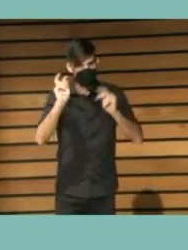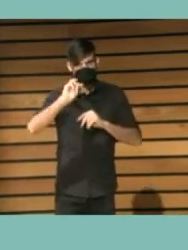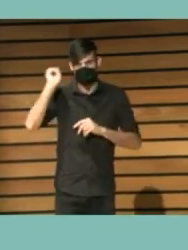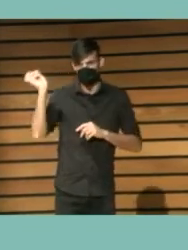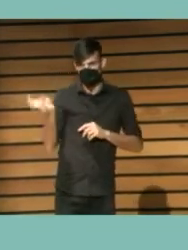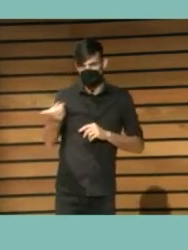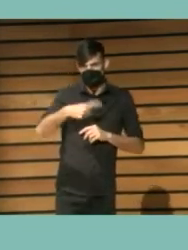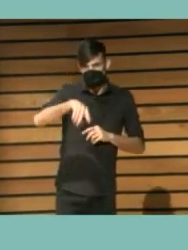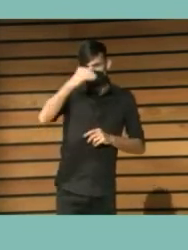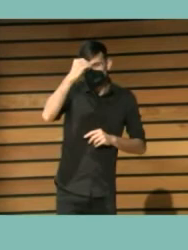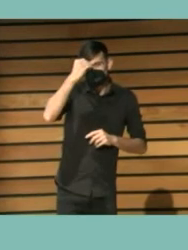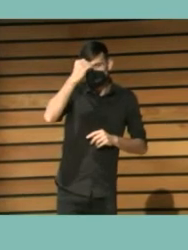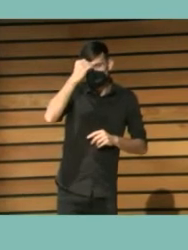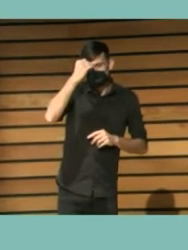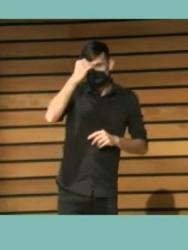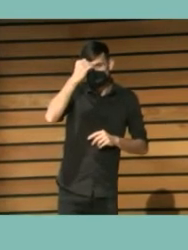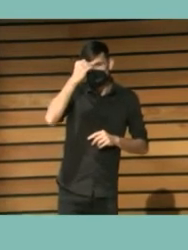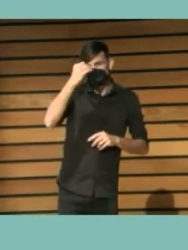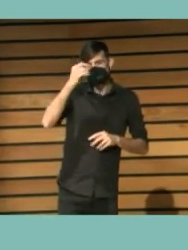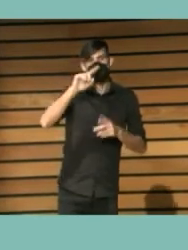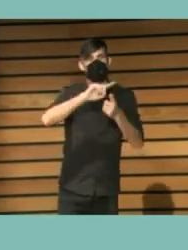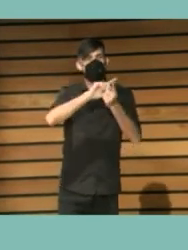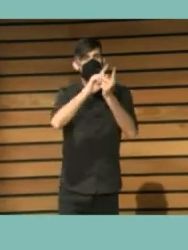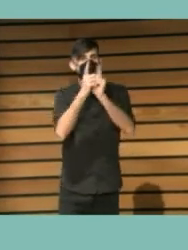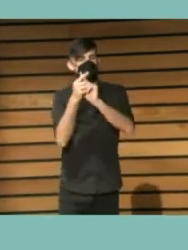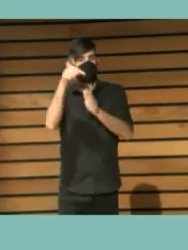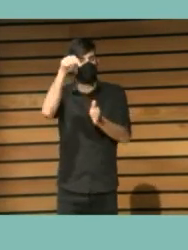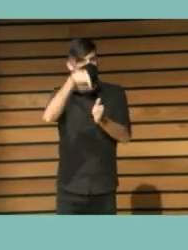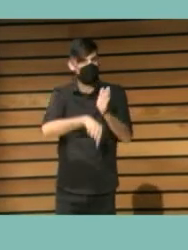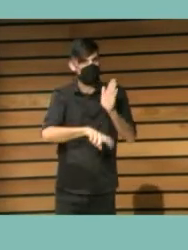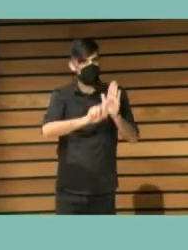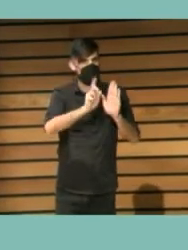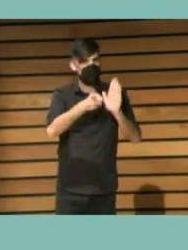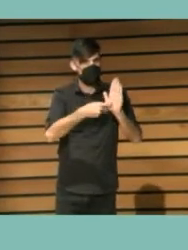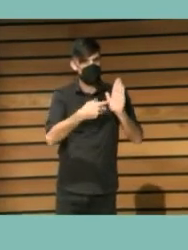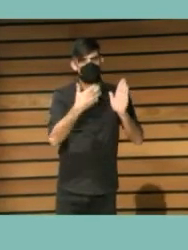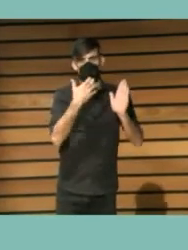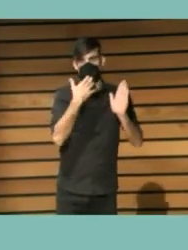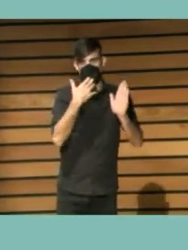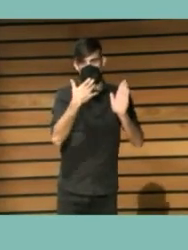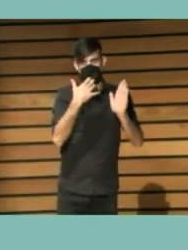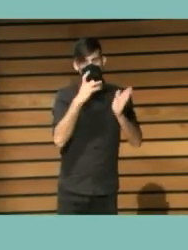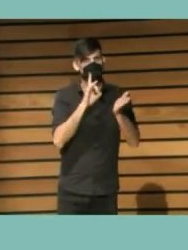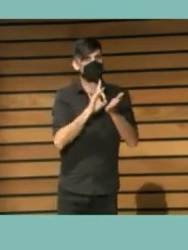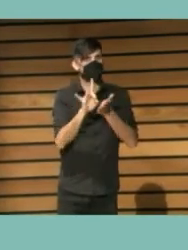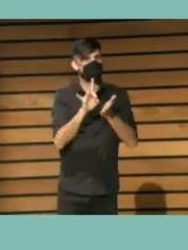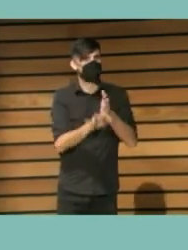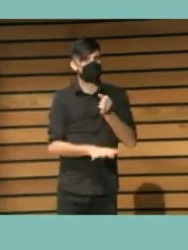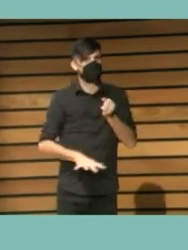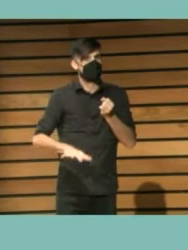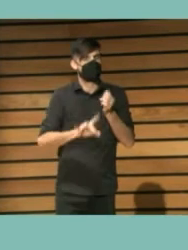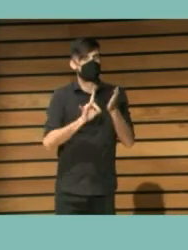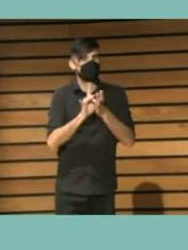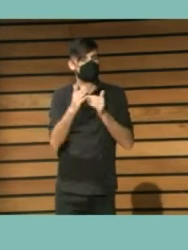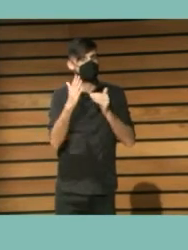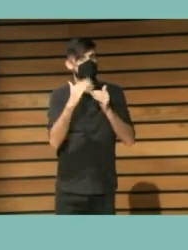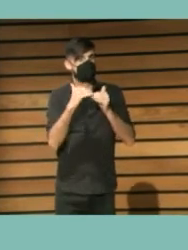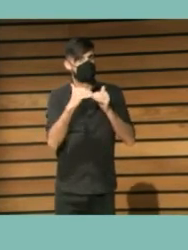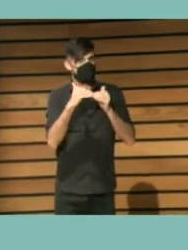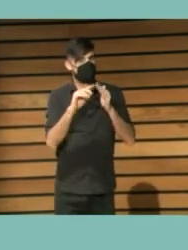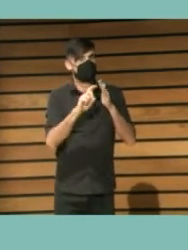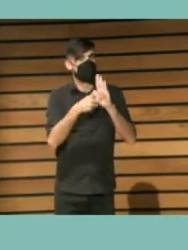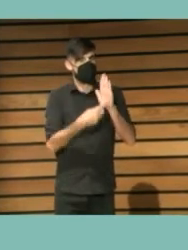quizá cambios más profundos de la legislación, de marcar servicios básicos, servicios mínimos e incluir este tipo de cosas, podrían